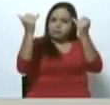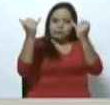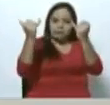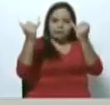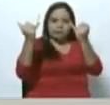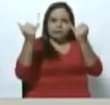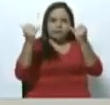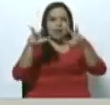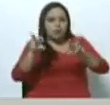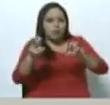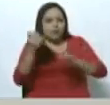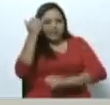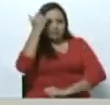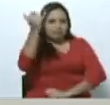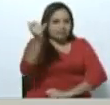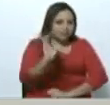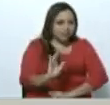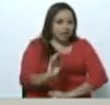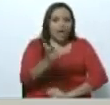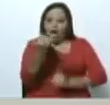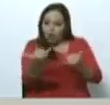algo nuevo. Hoy lo hace.